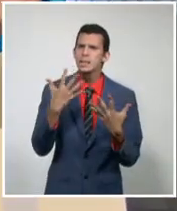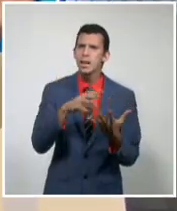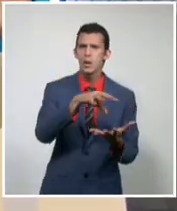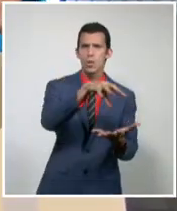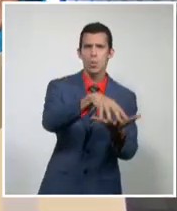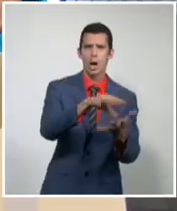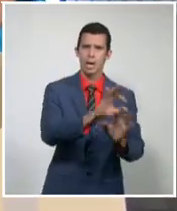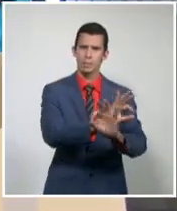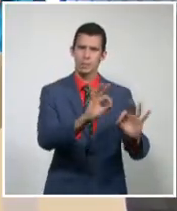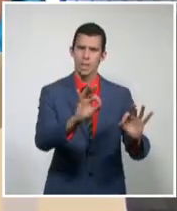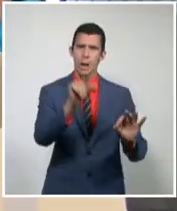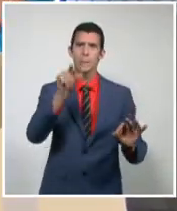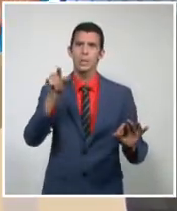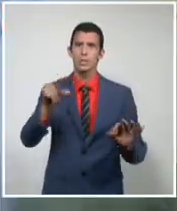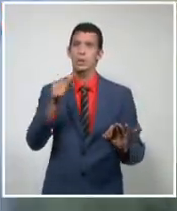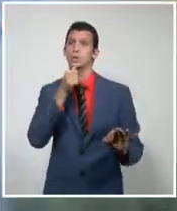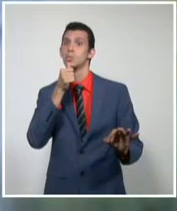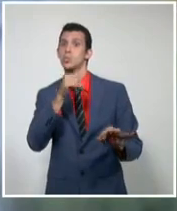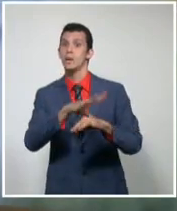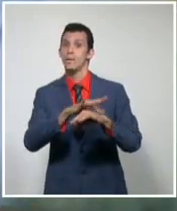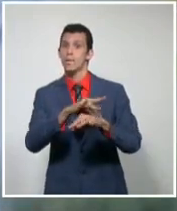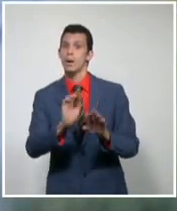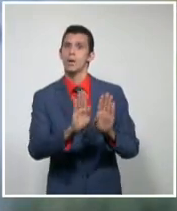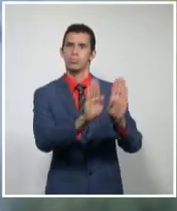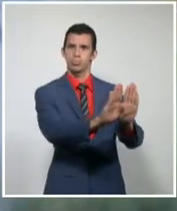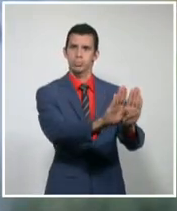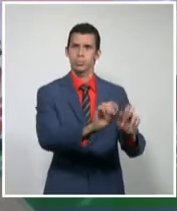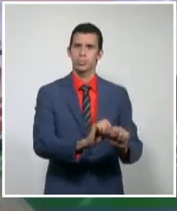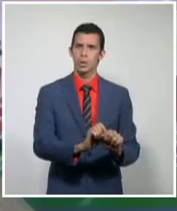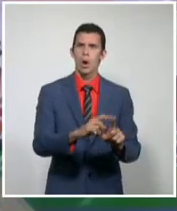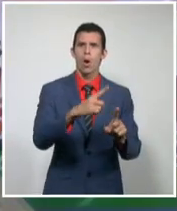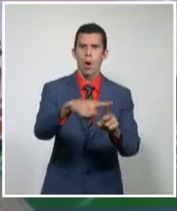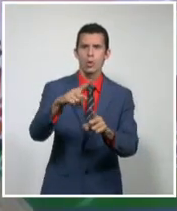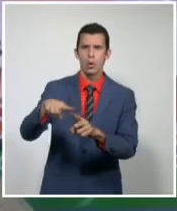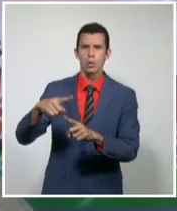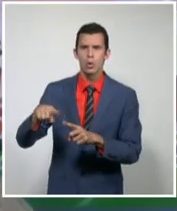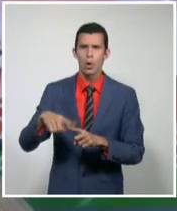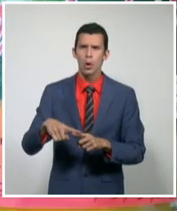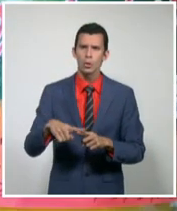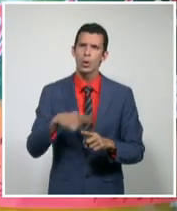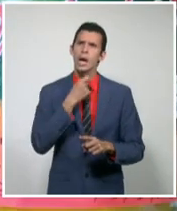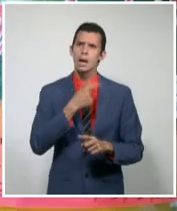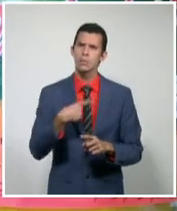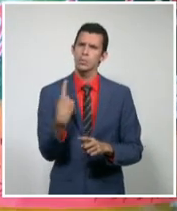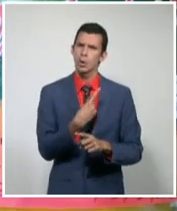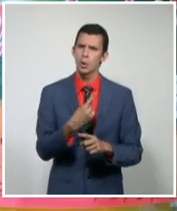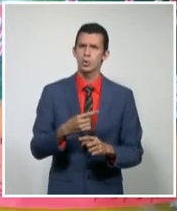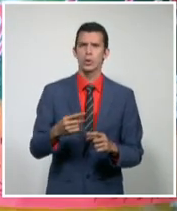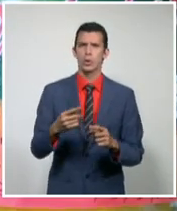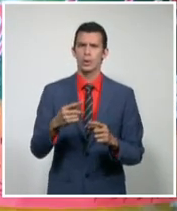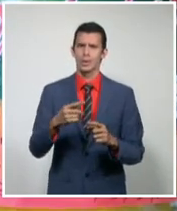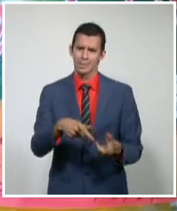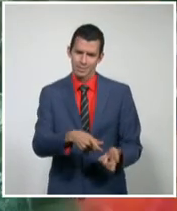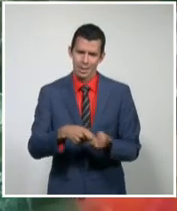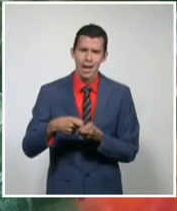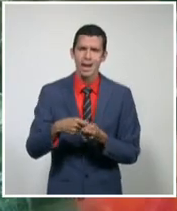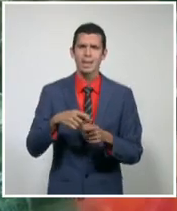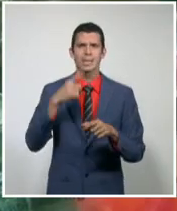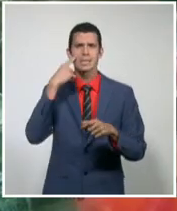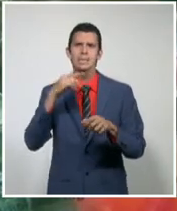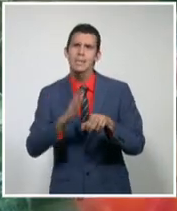al menos los vegetales hasta junio están garantizados, ya que contamos con cebolla, zanahoria, remolacha y col que están guardados en frigorífico y esas producciones